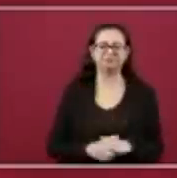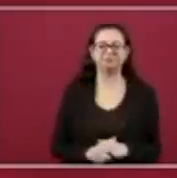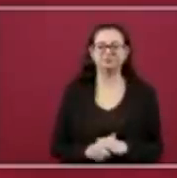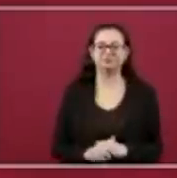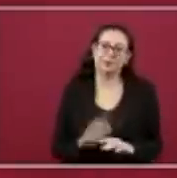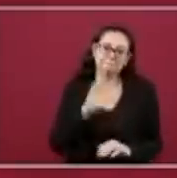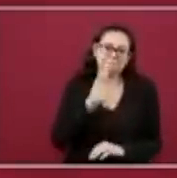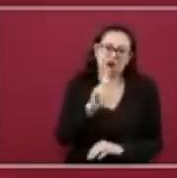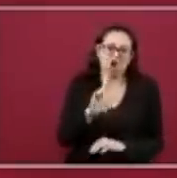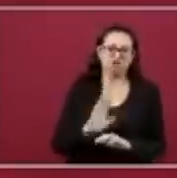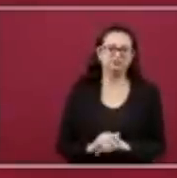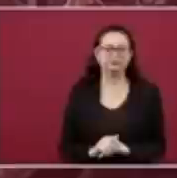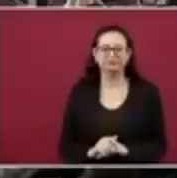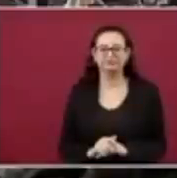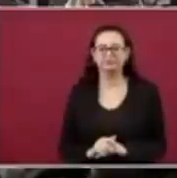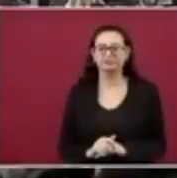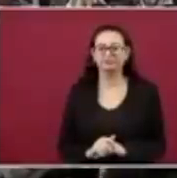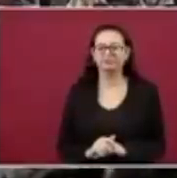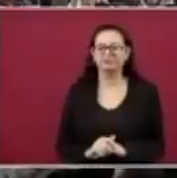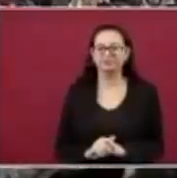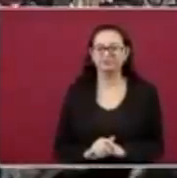mejor?